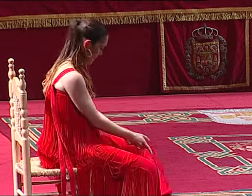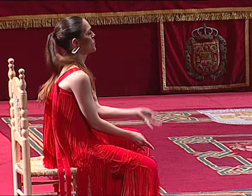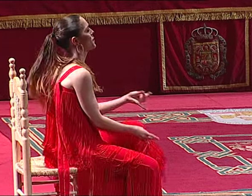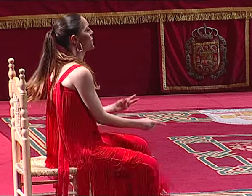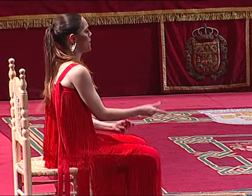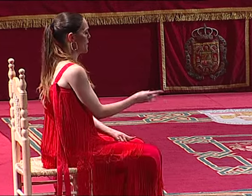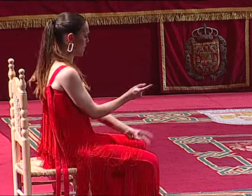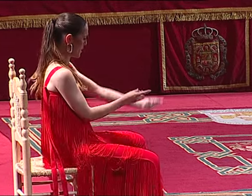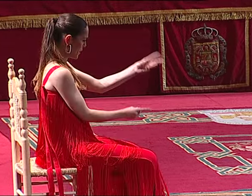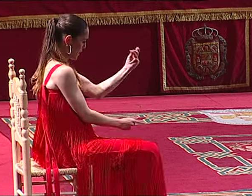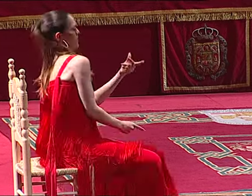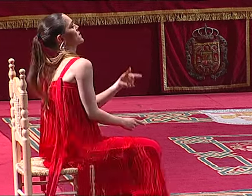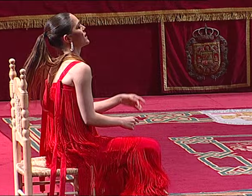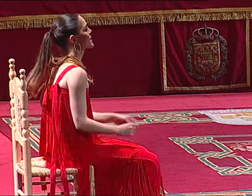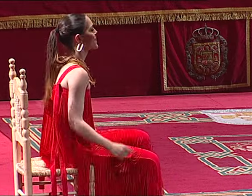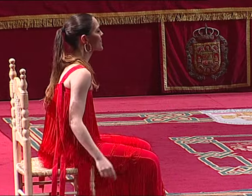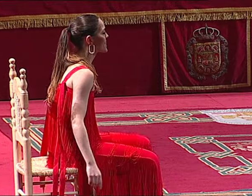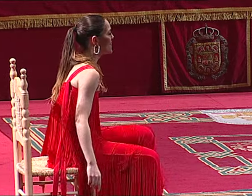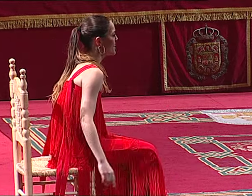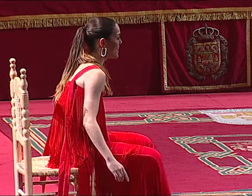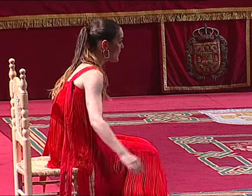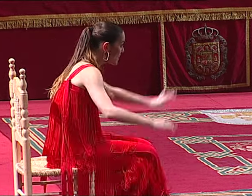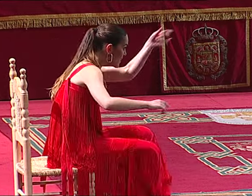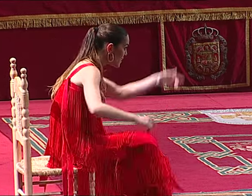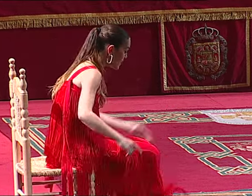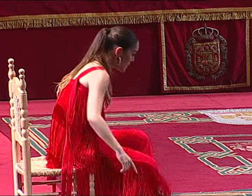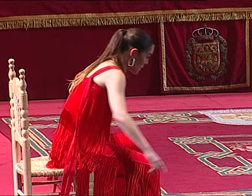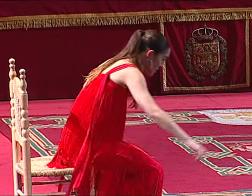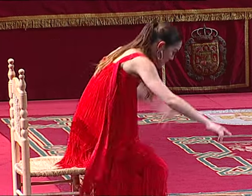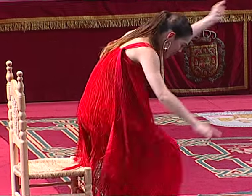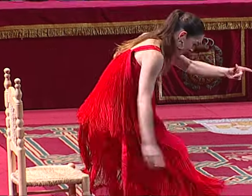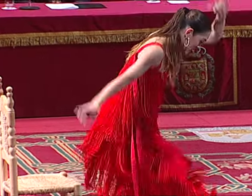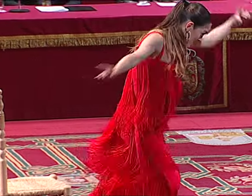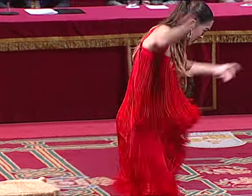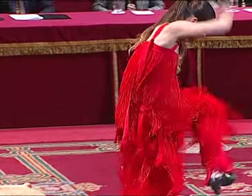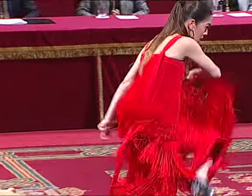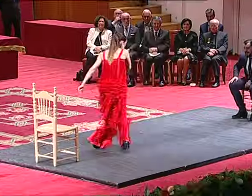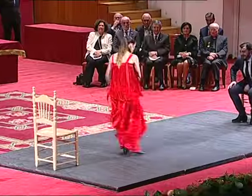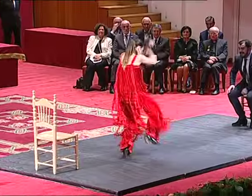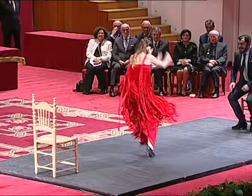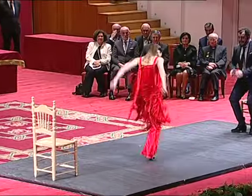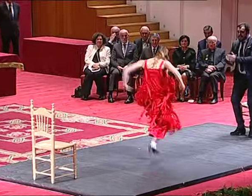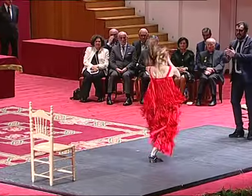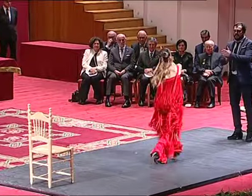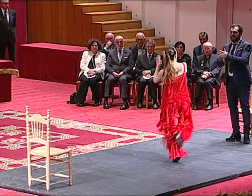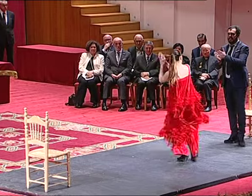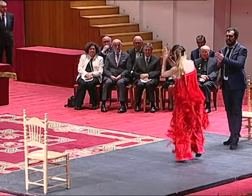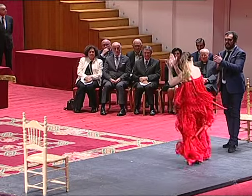te adore. Que yala, yala, yala, como te ponen. Que yala, yala, yala, como te